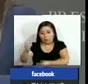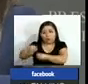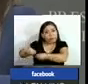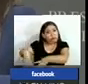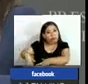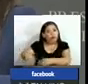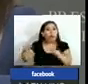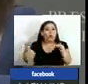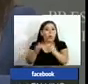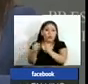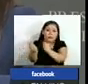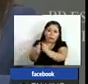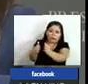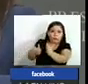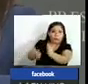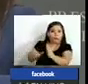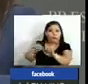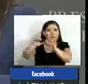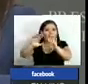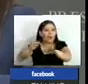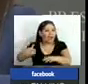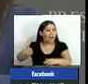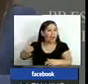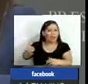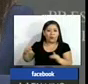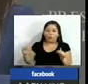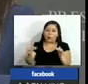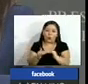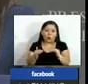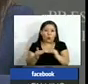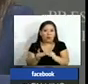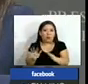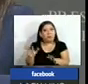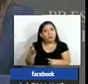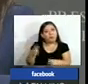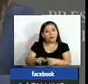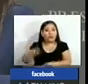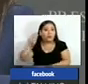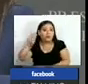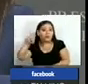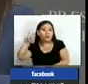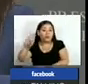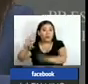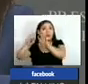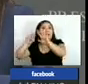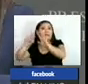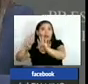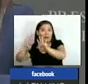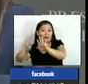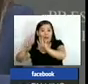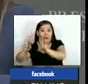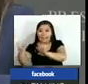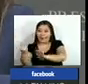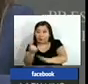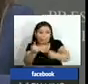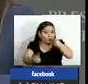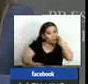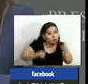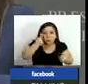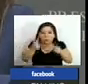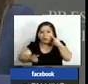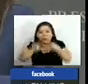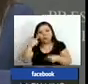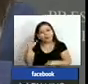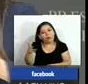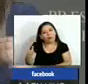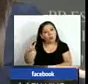estamos retrocediendo 10 años. Nos estamos llegando después de 2.7 millones de visitas que teníamos. Estamos calculando que